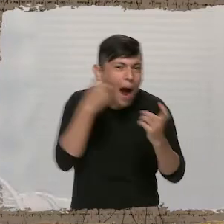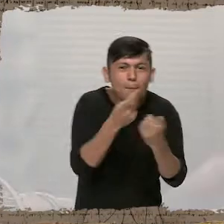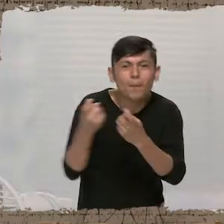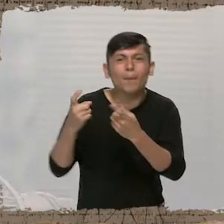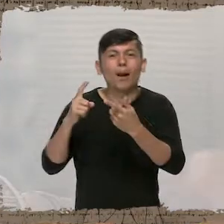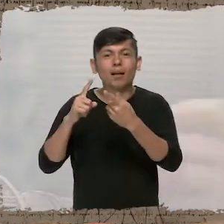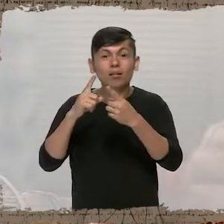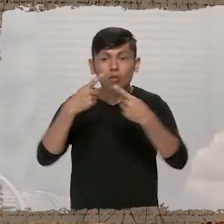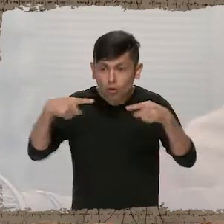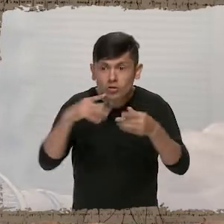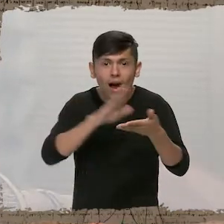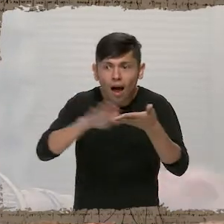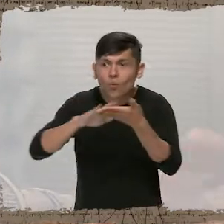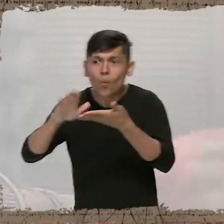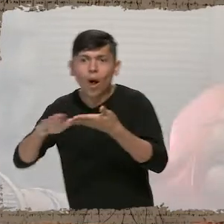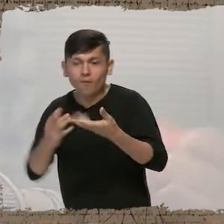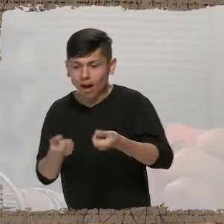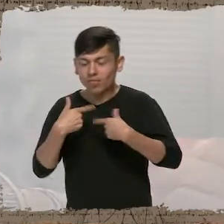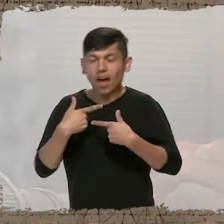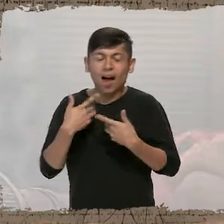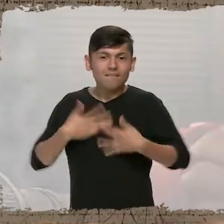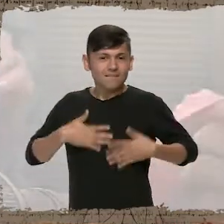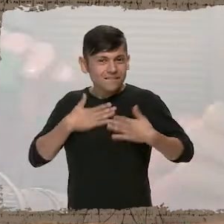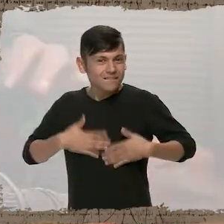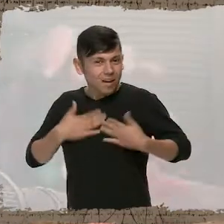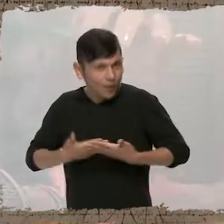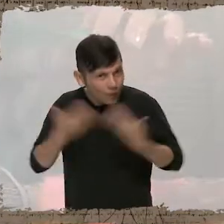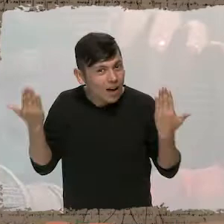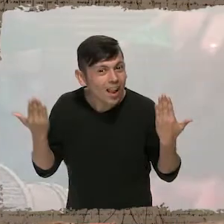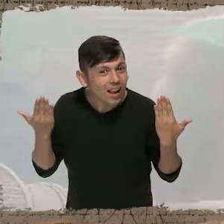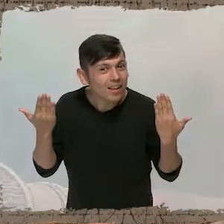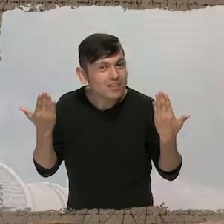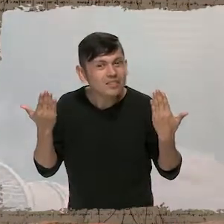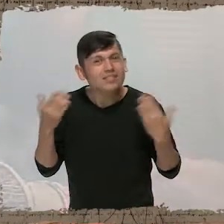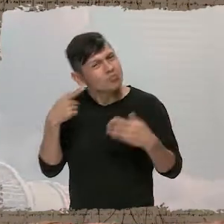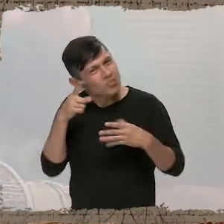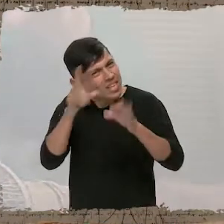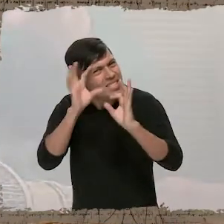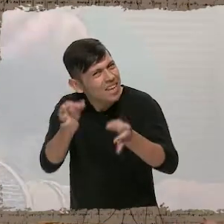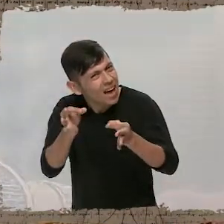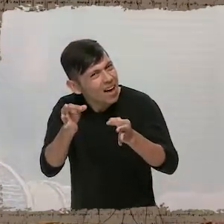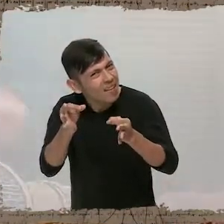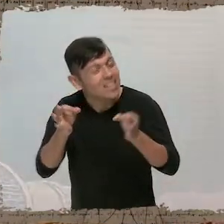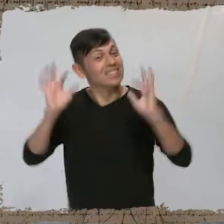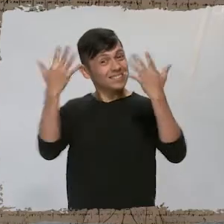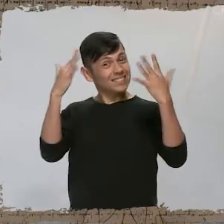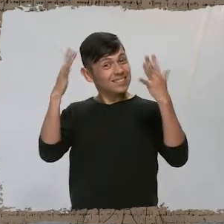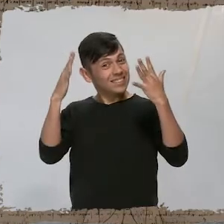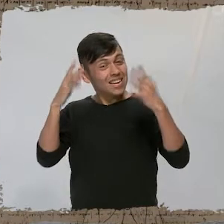y que además conocer cosas nuevas me emociona y me da mucha felicidad saben qué